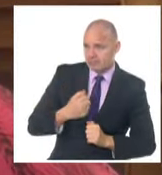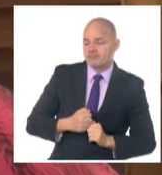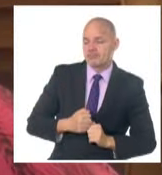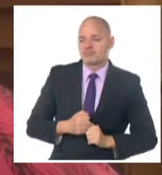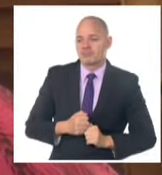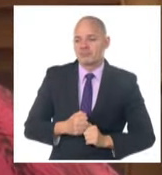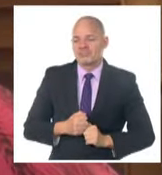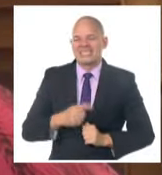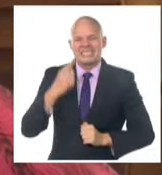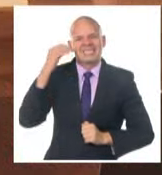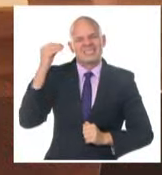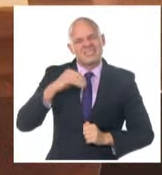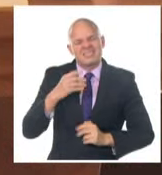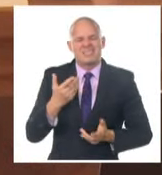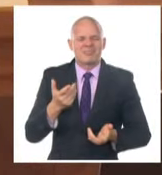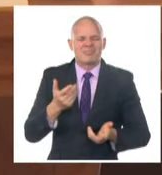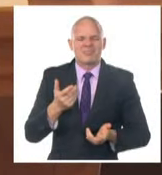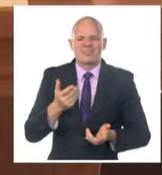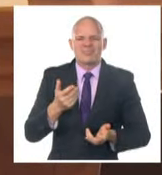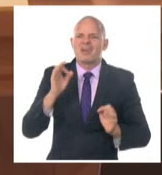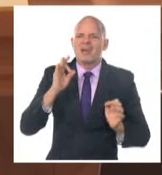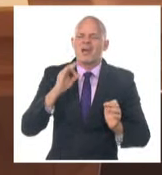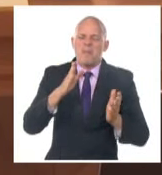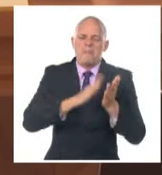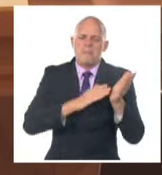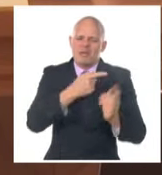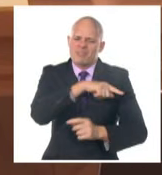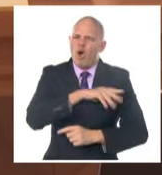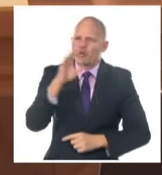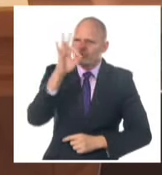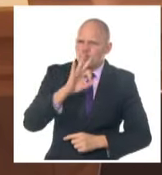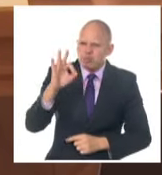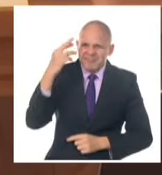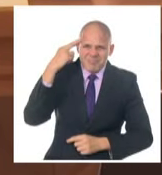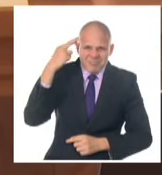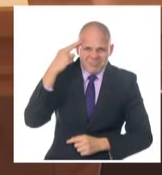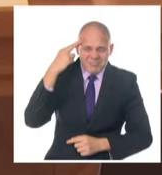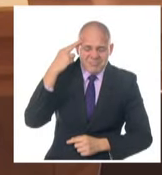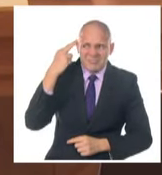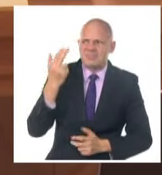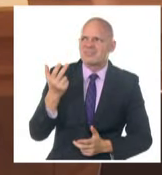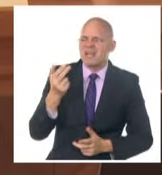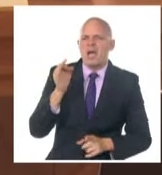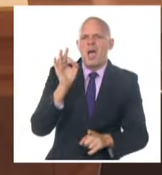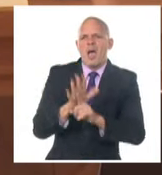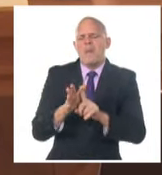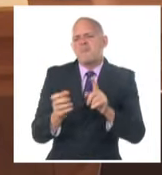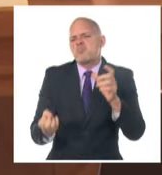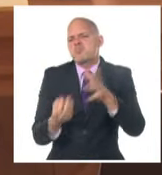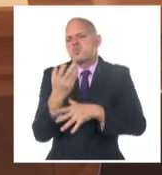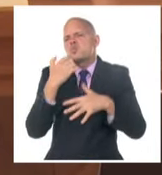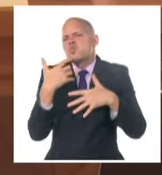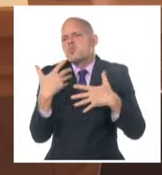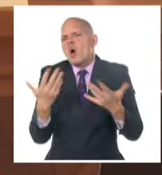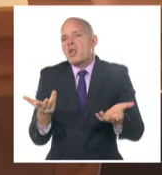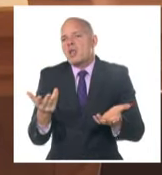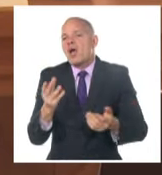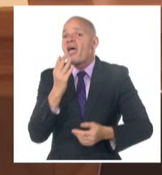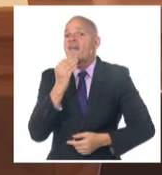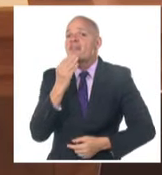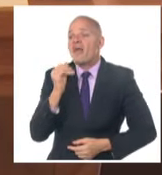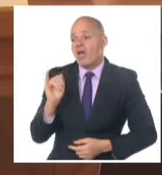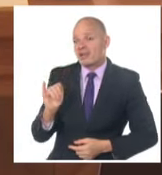genocida más cruentos que la historia recordará. Con impunidad y repulsiva